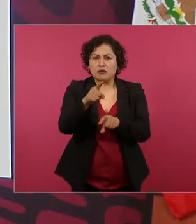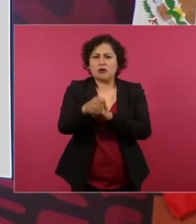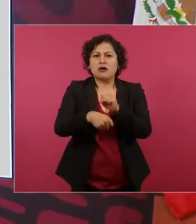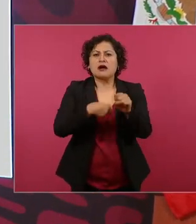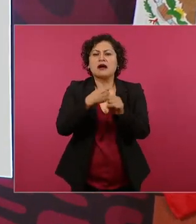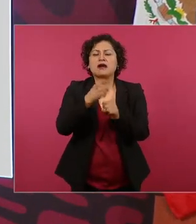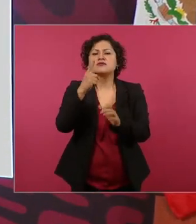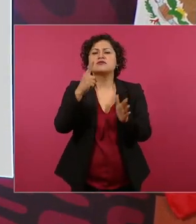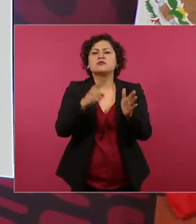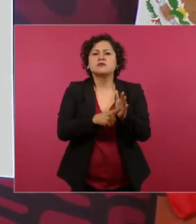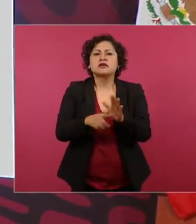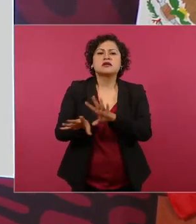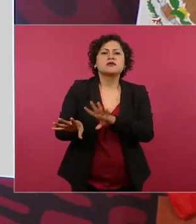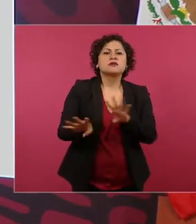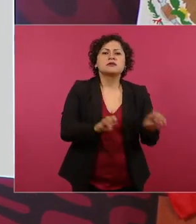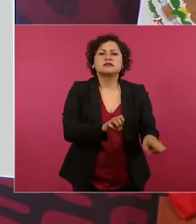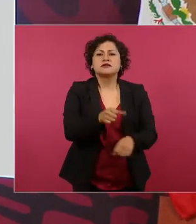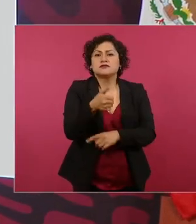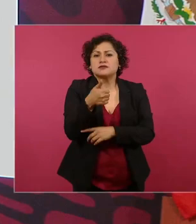1906,